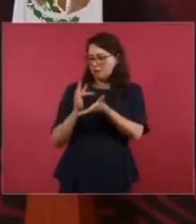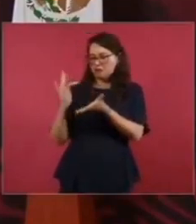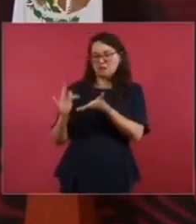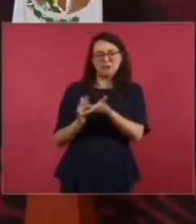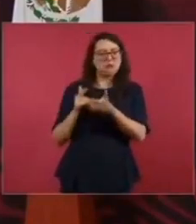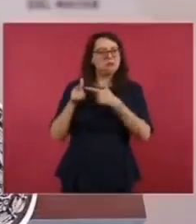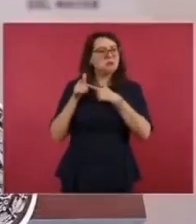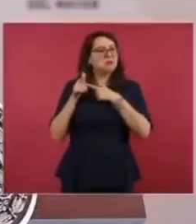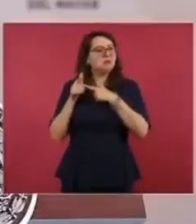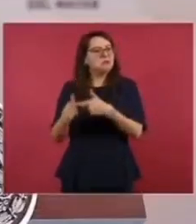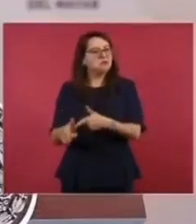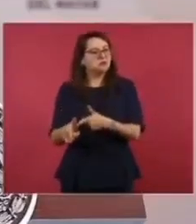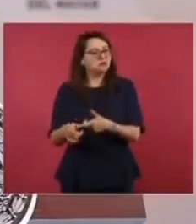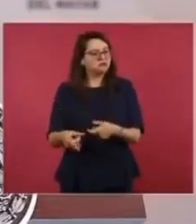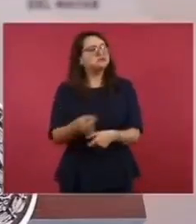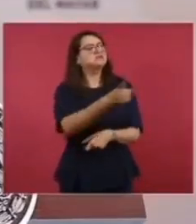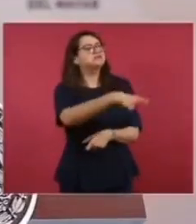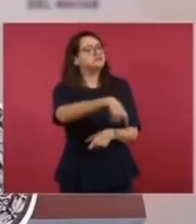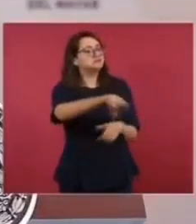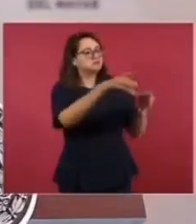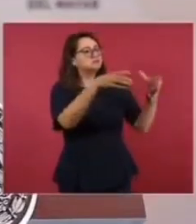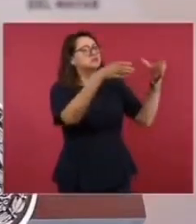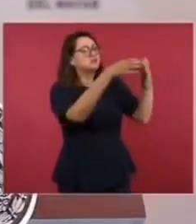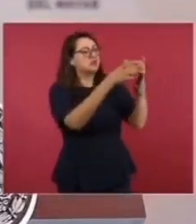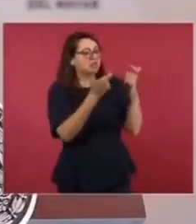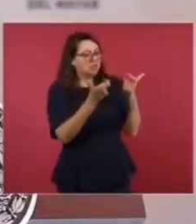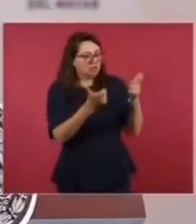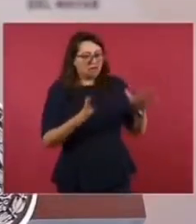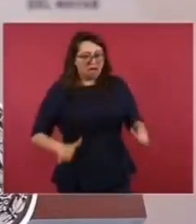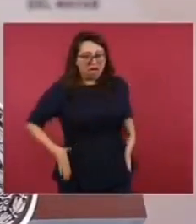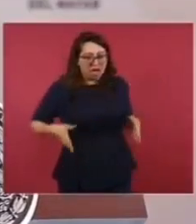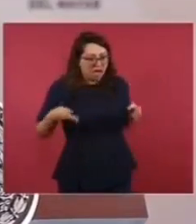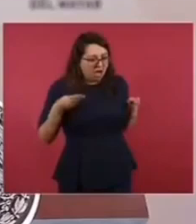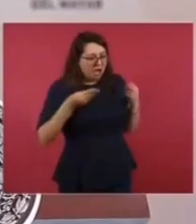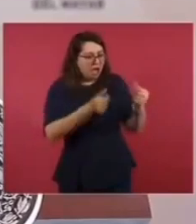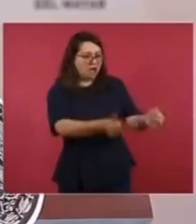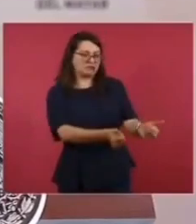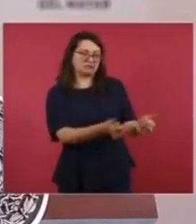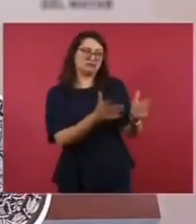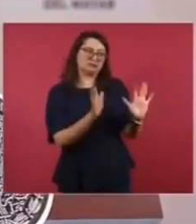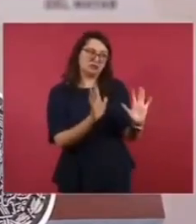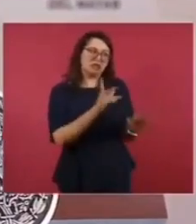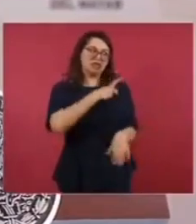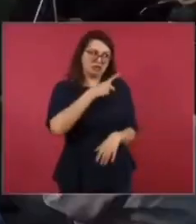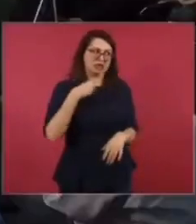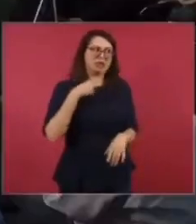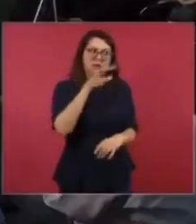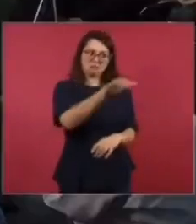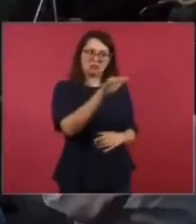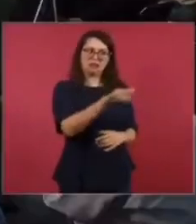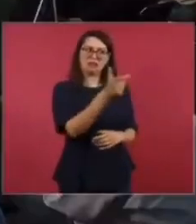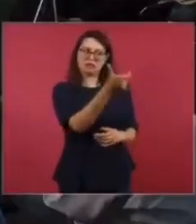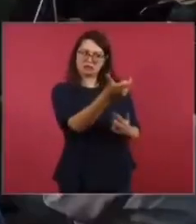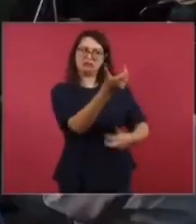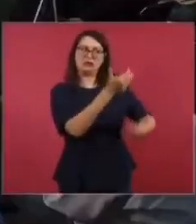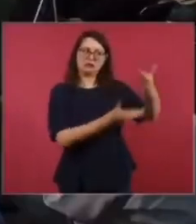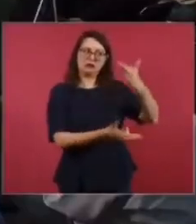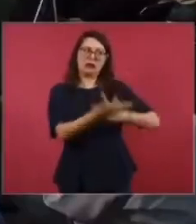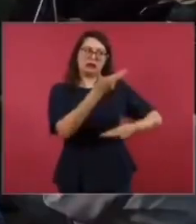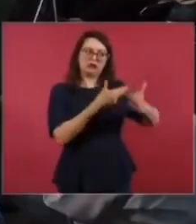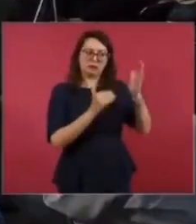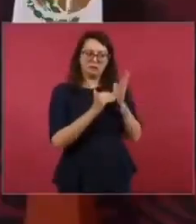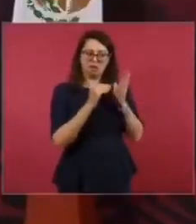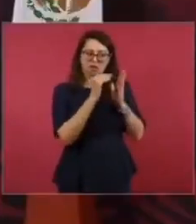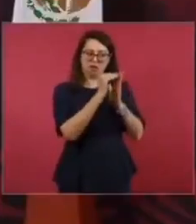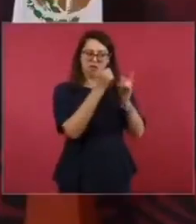Rebasamos a la doctora Claudia Sheinbaum. Los dos van a hacer así. O igualamos o rebasamos. No por mucho, pero sí